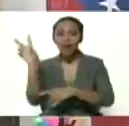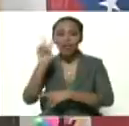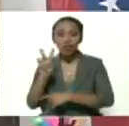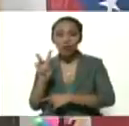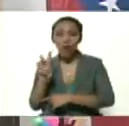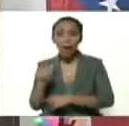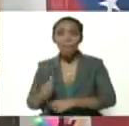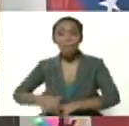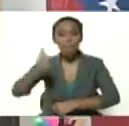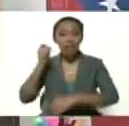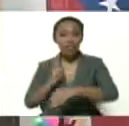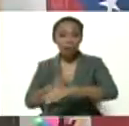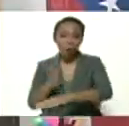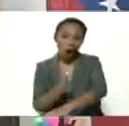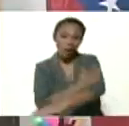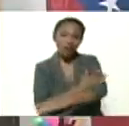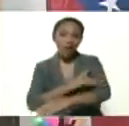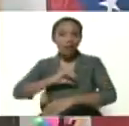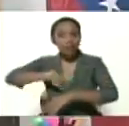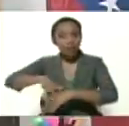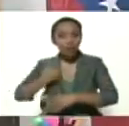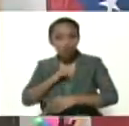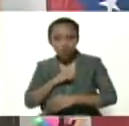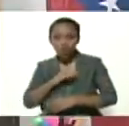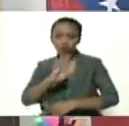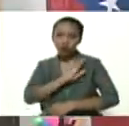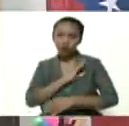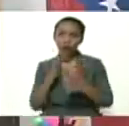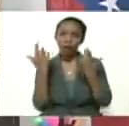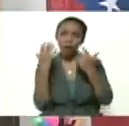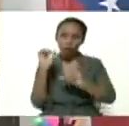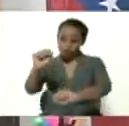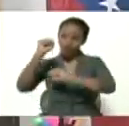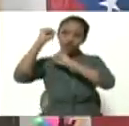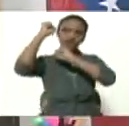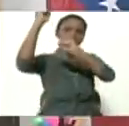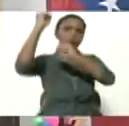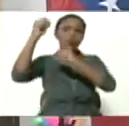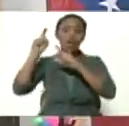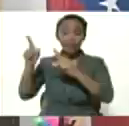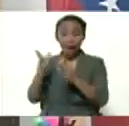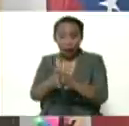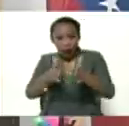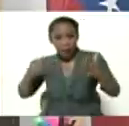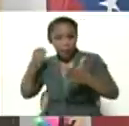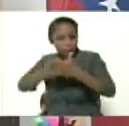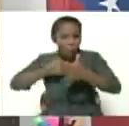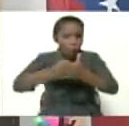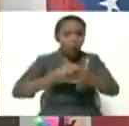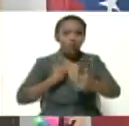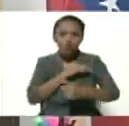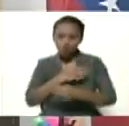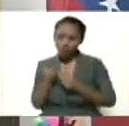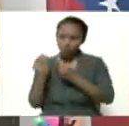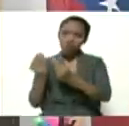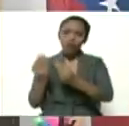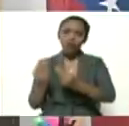Y más temprano que tarde tendremos en nuestra mano la victoria de esta gran batalla que estamos dando.